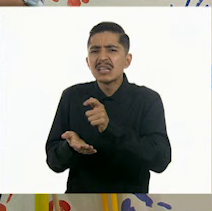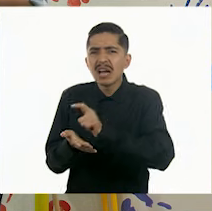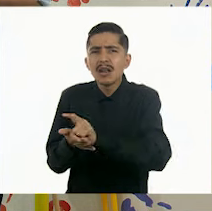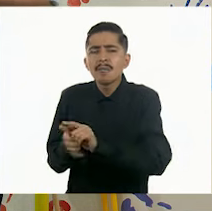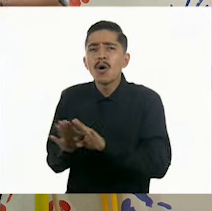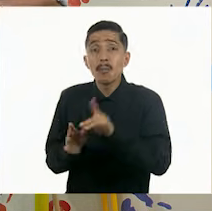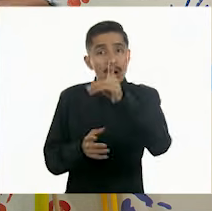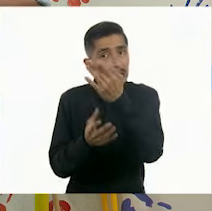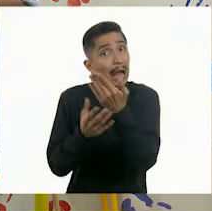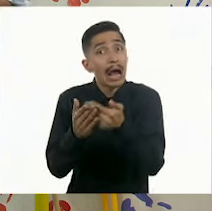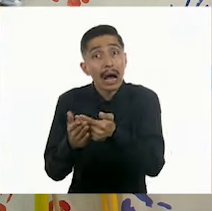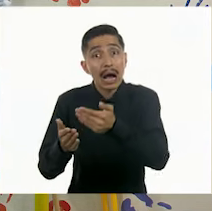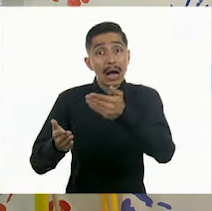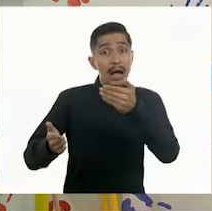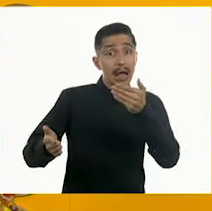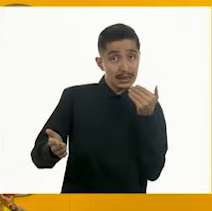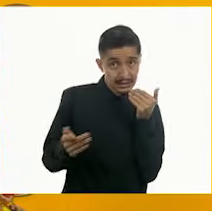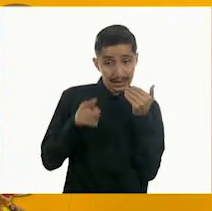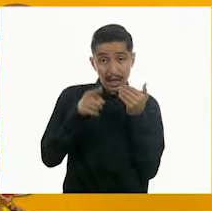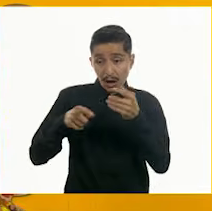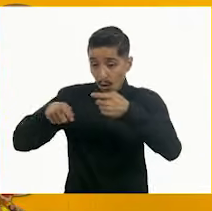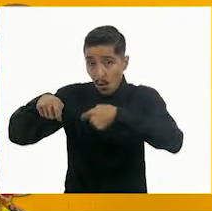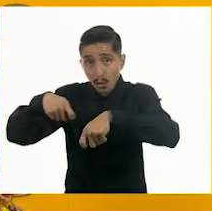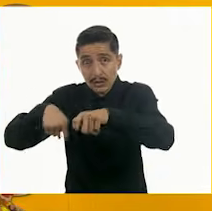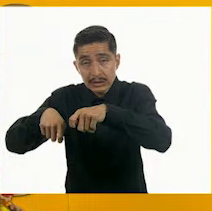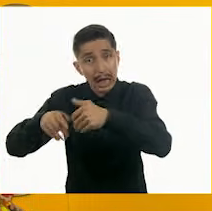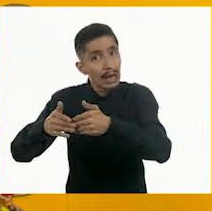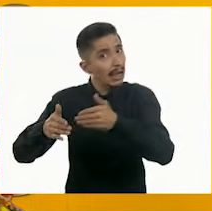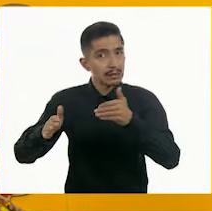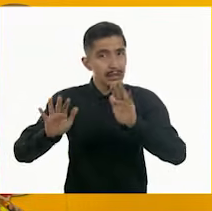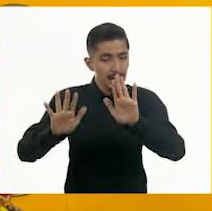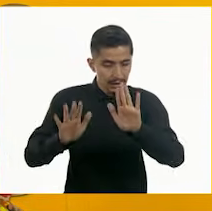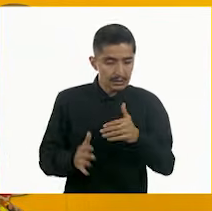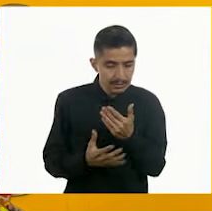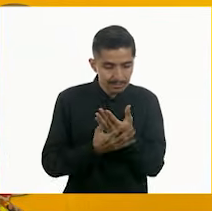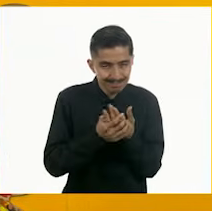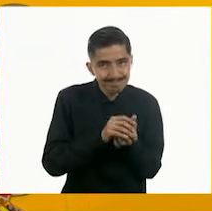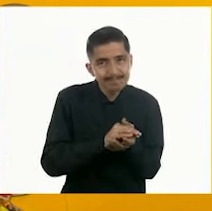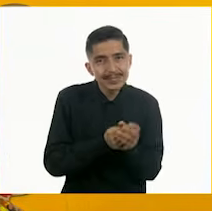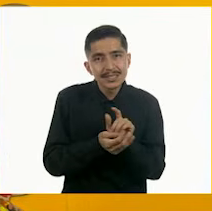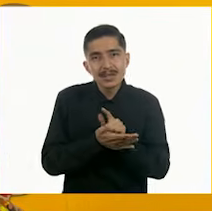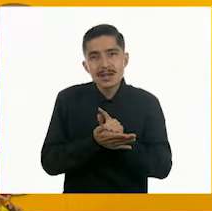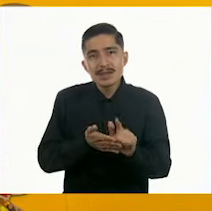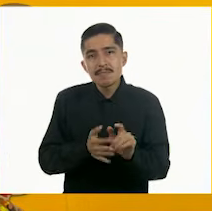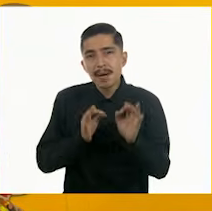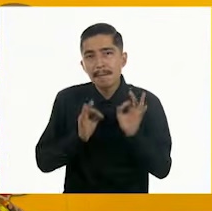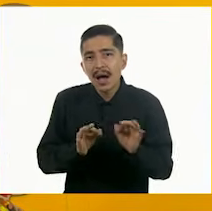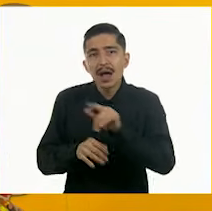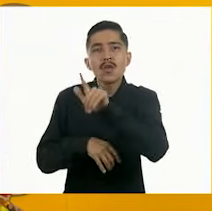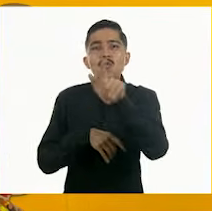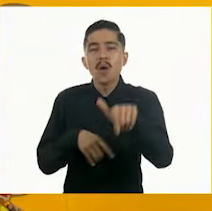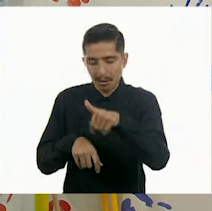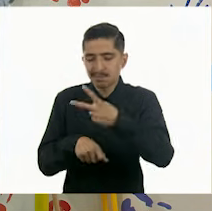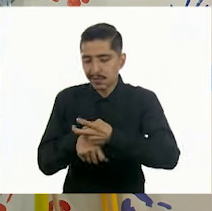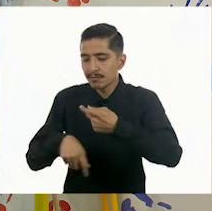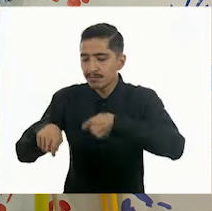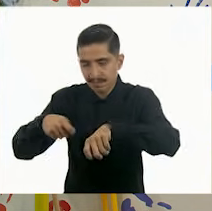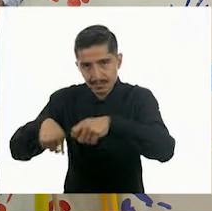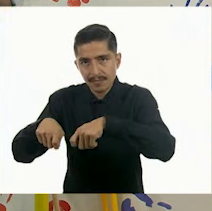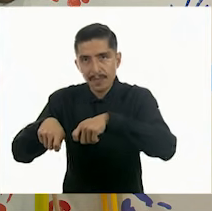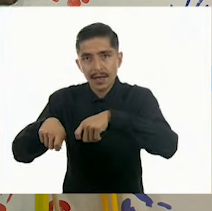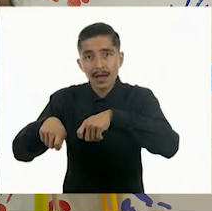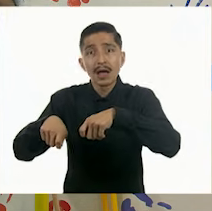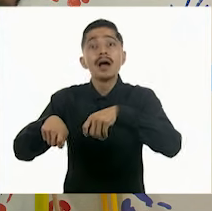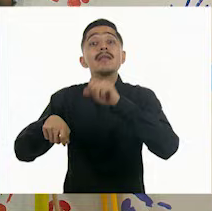las manos antes de cocinar los alimentos, de prepararlo. Y también durante que estés